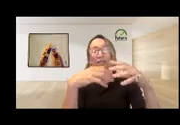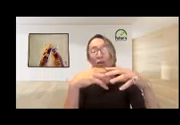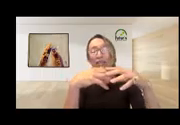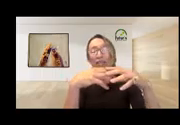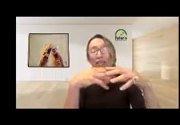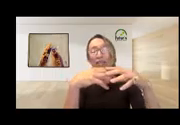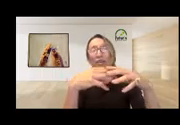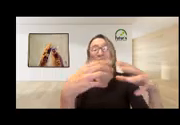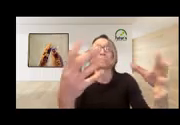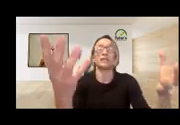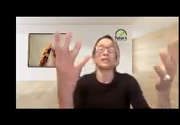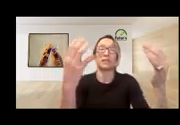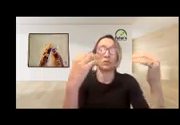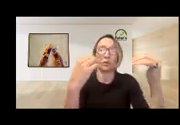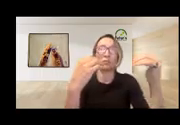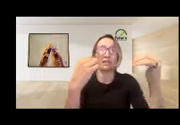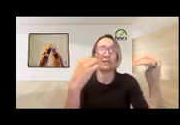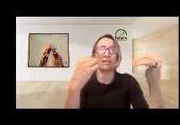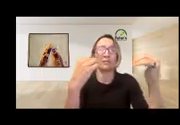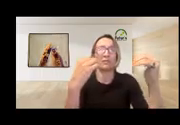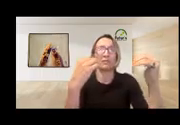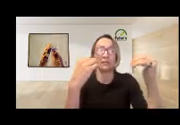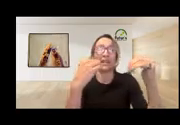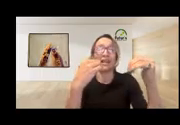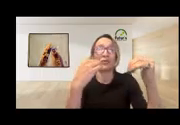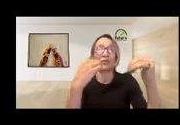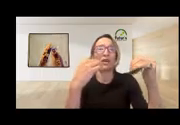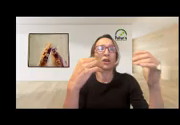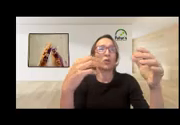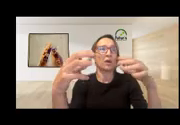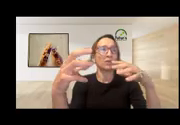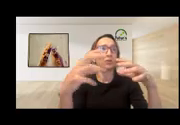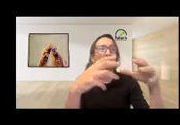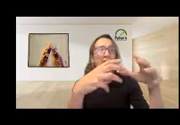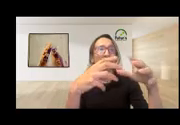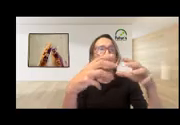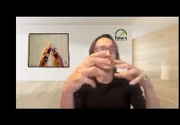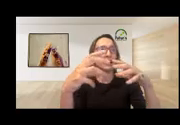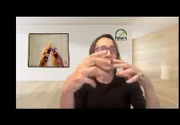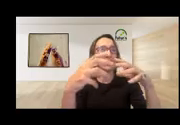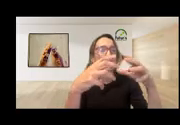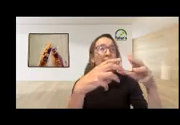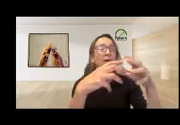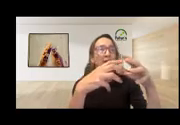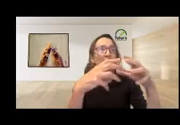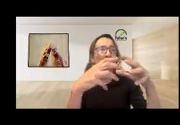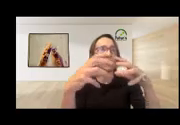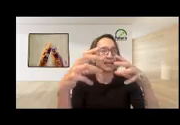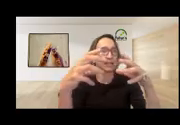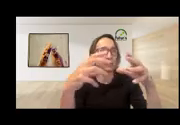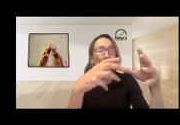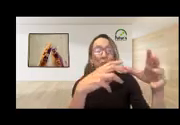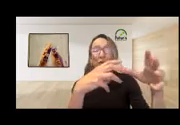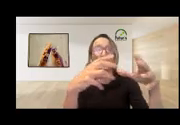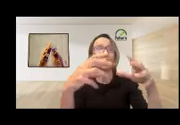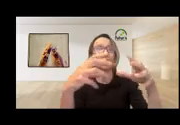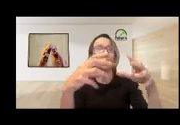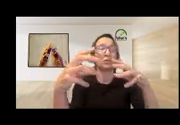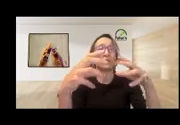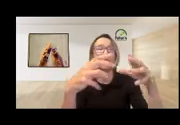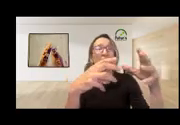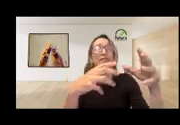también no solo la tenemos hoy, sino que también la tuvimos hace 10.000 años, cuando acaba la última